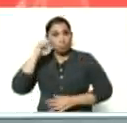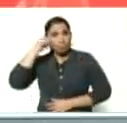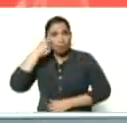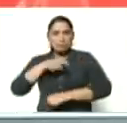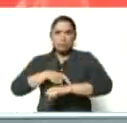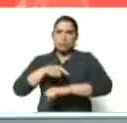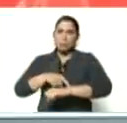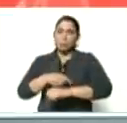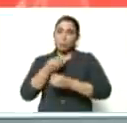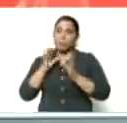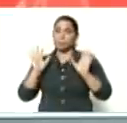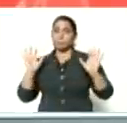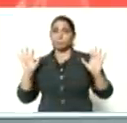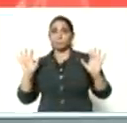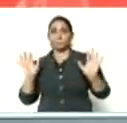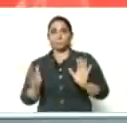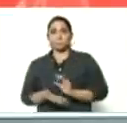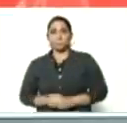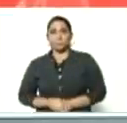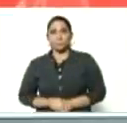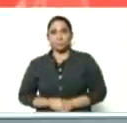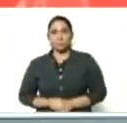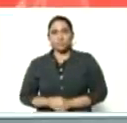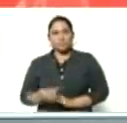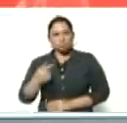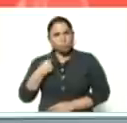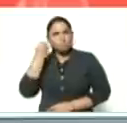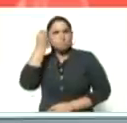tiempo y él trataba de